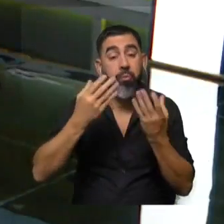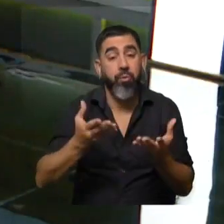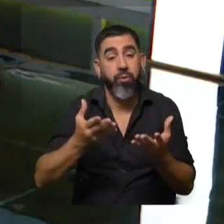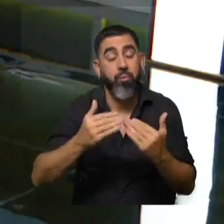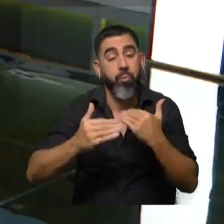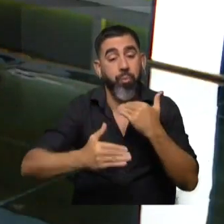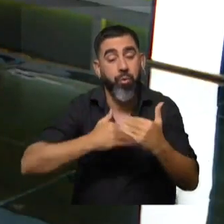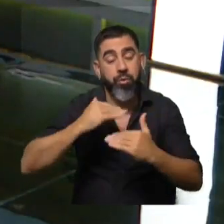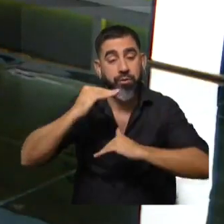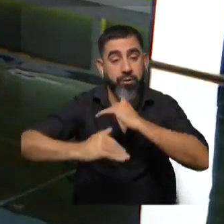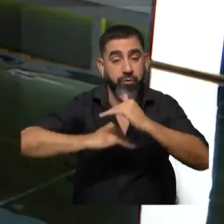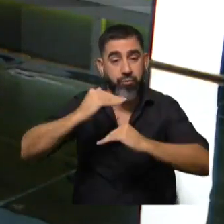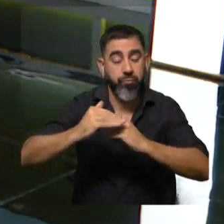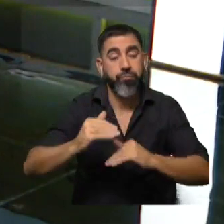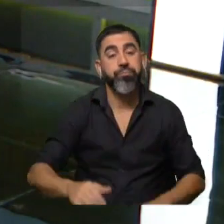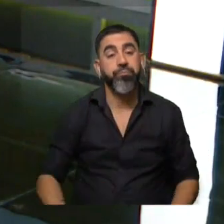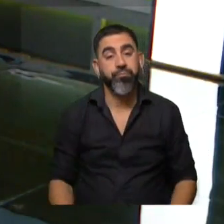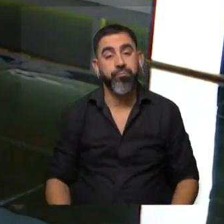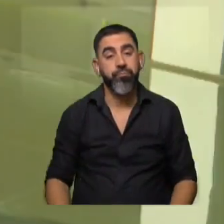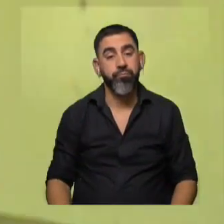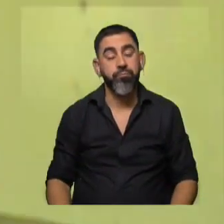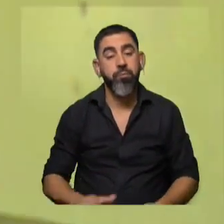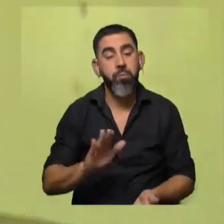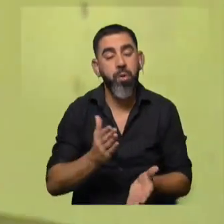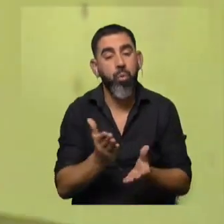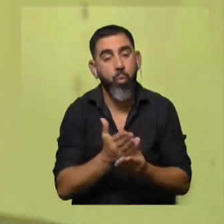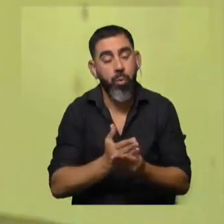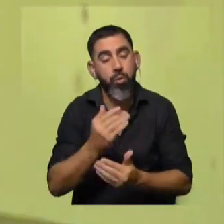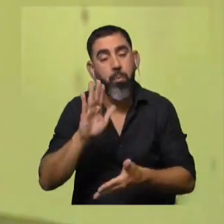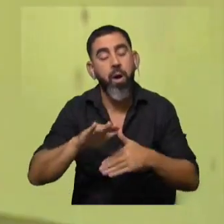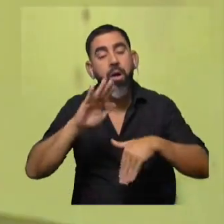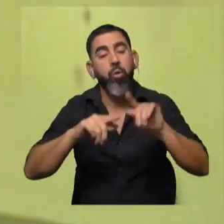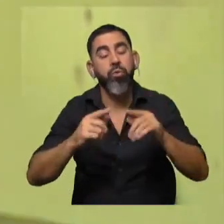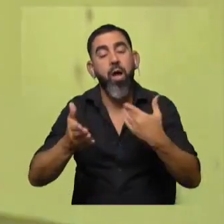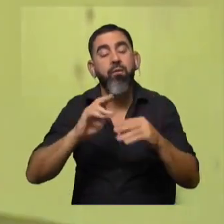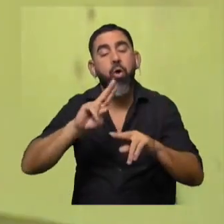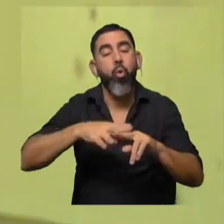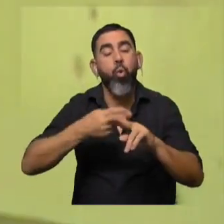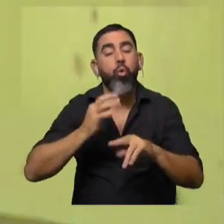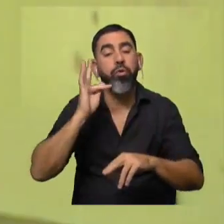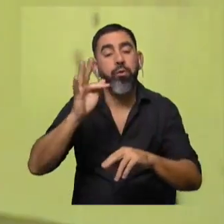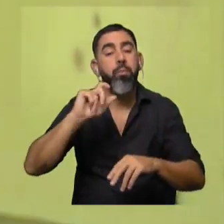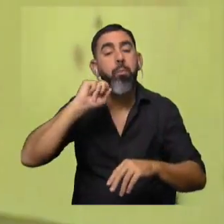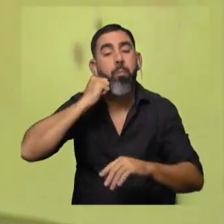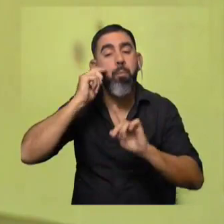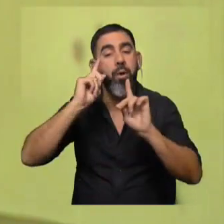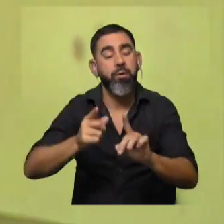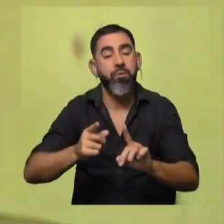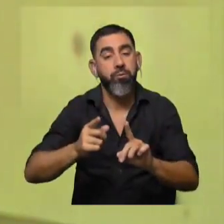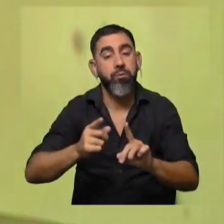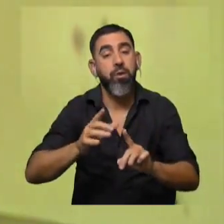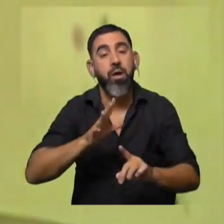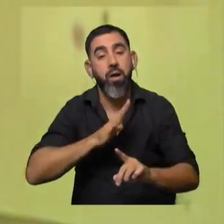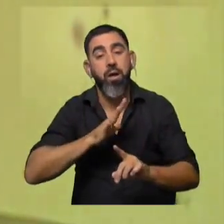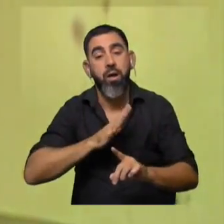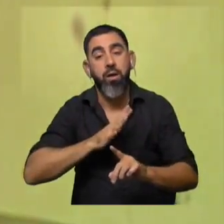un proceso en desarrollo. Y seguramente con más documentos, más herramientas, volveremos a charlar. Y lo más lindo va a ser también saber que